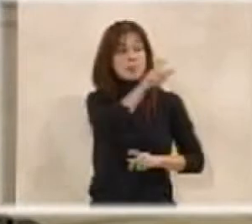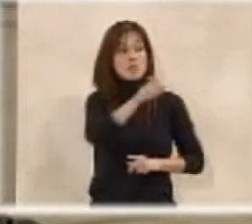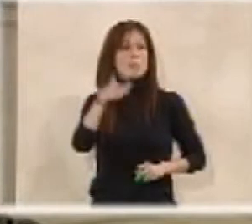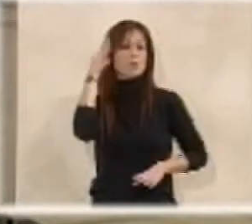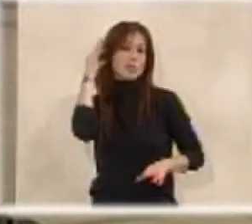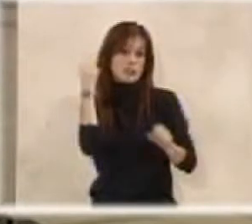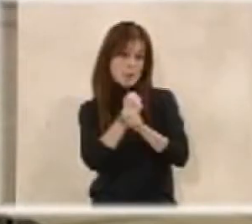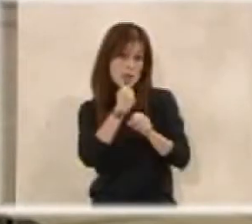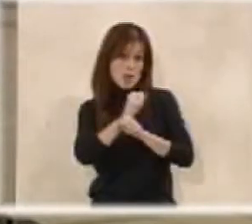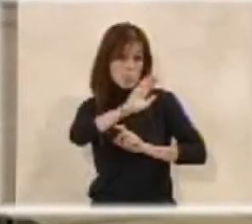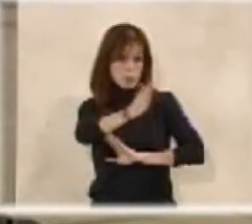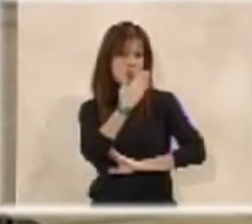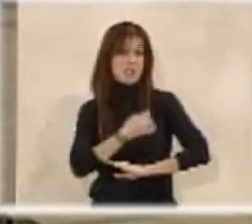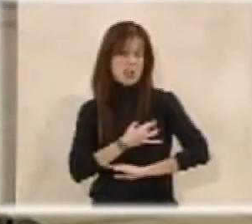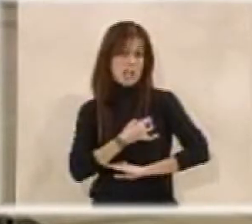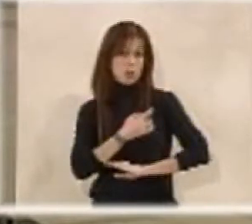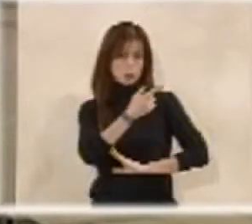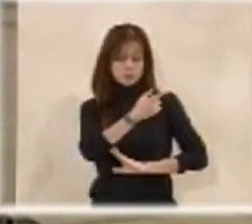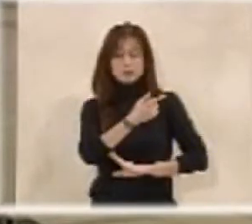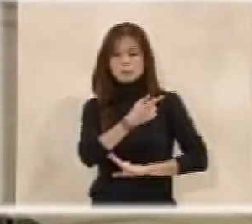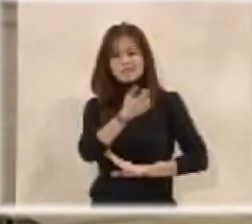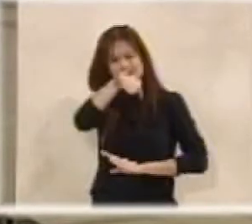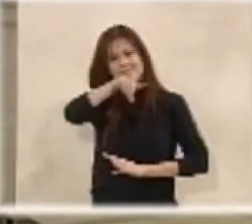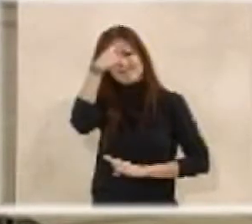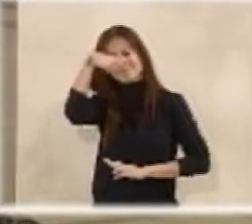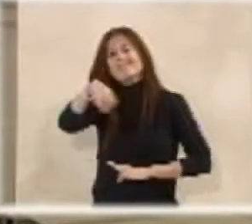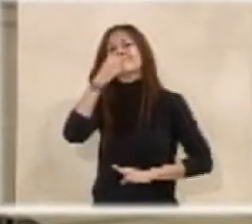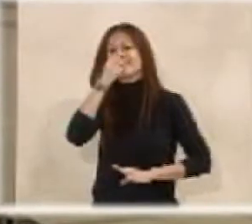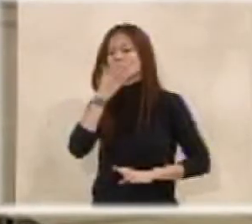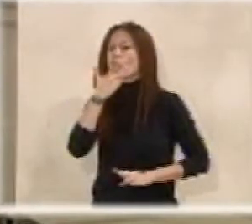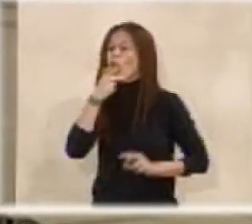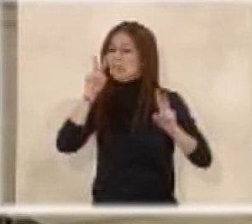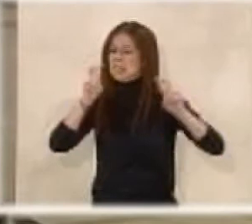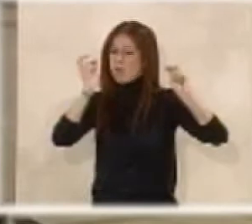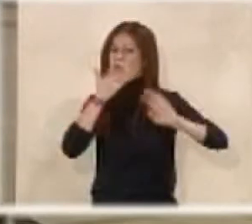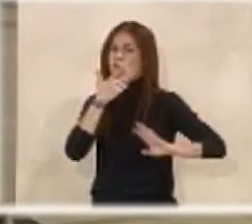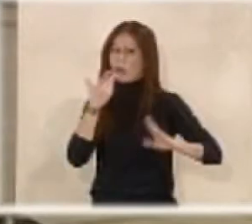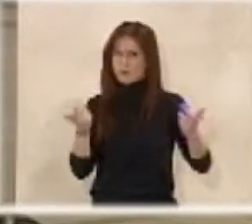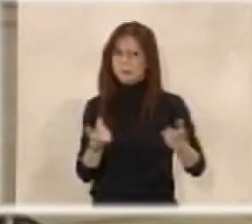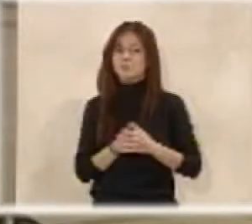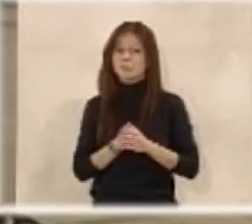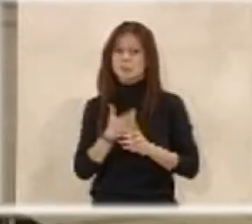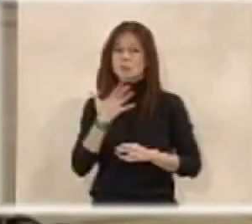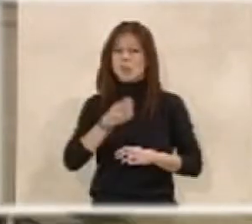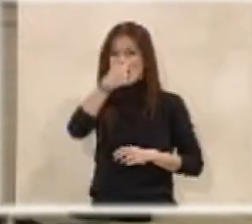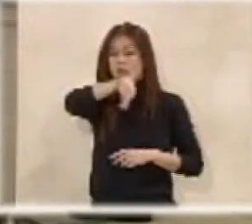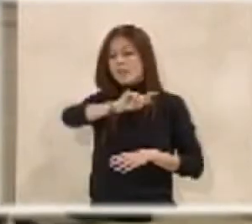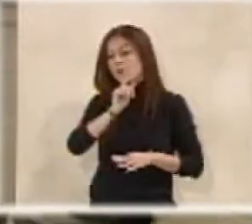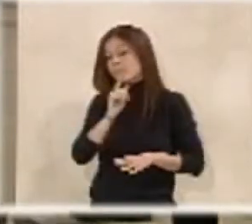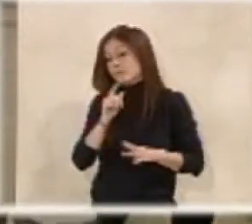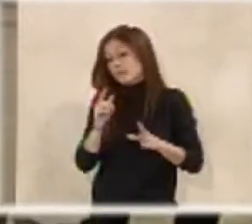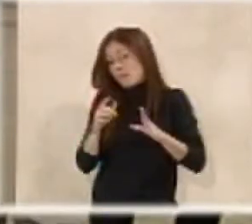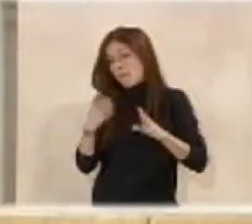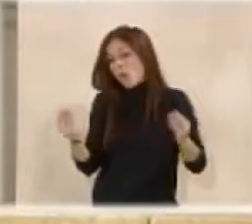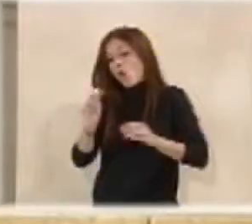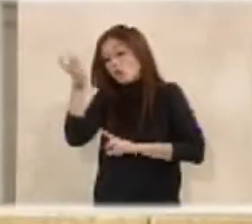las representantes sindicales saben muy bien, lo conocen, probablemente ellas hubieran deseado no tener que